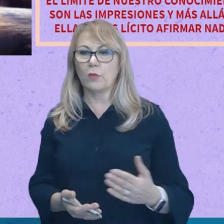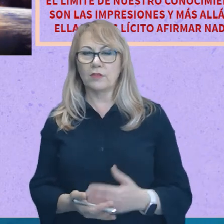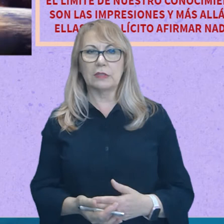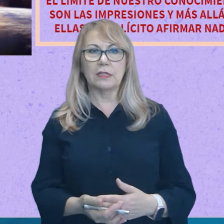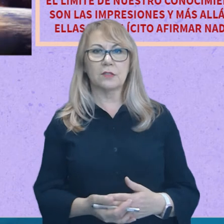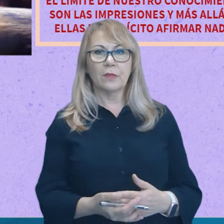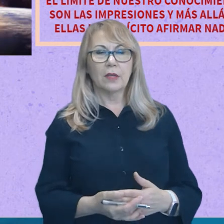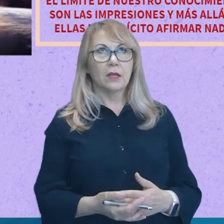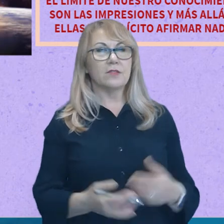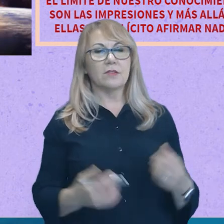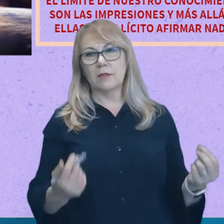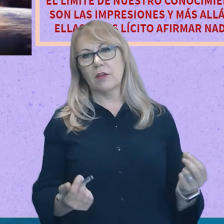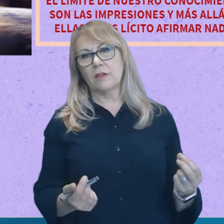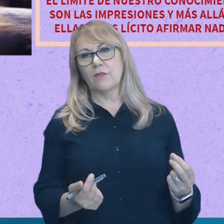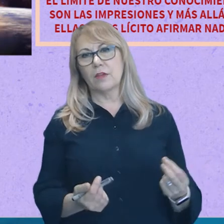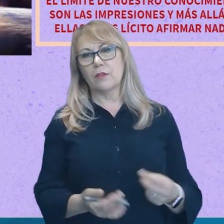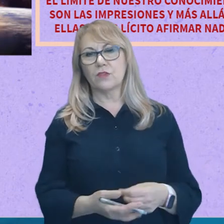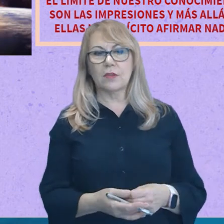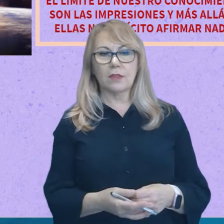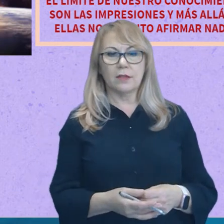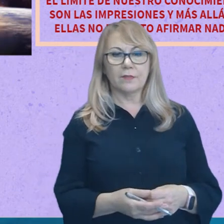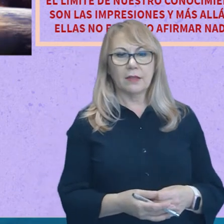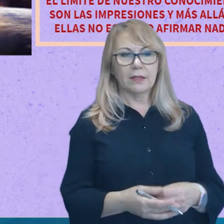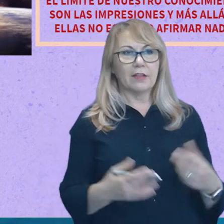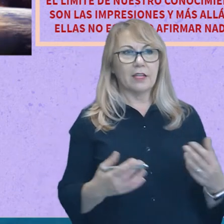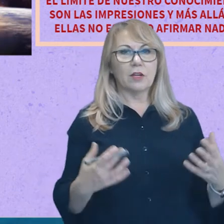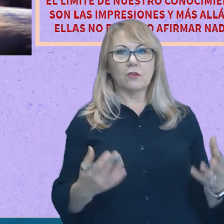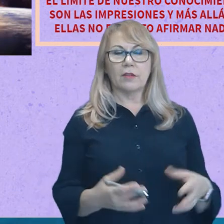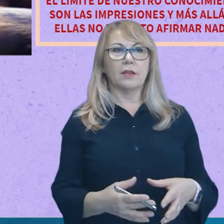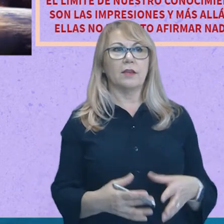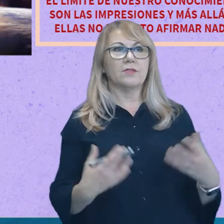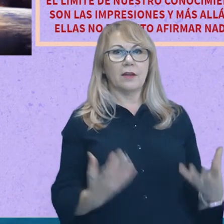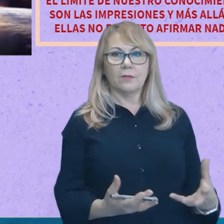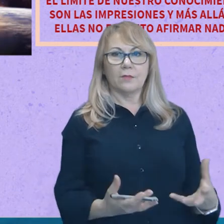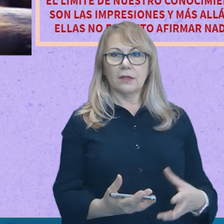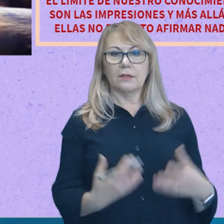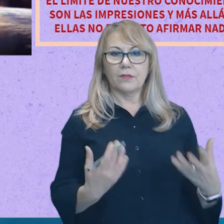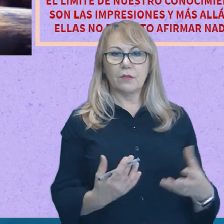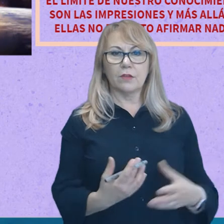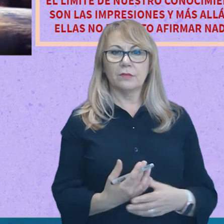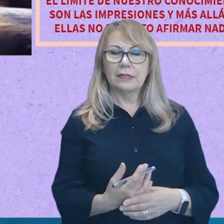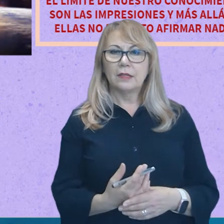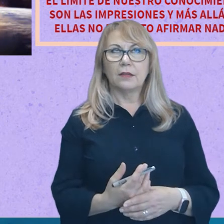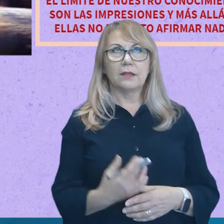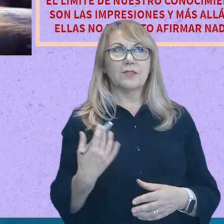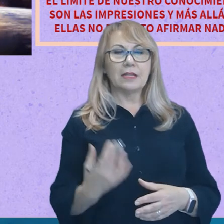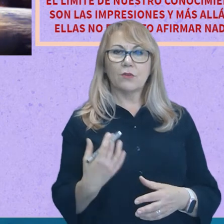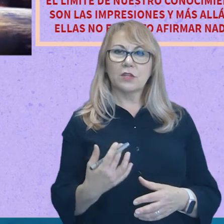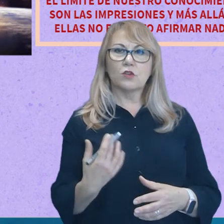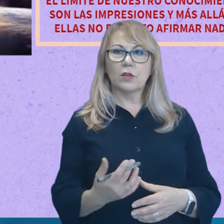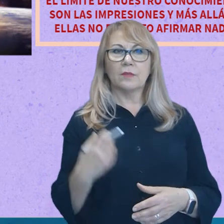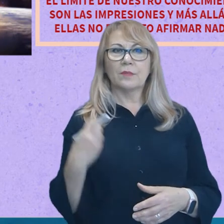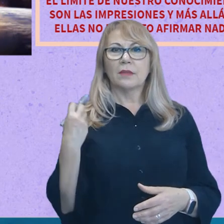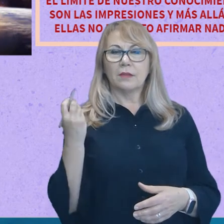Platón como Aristóteles, ¿no? Y si tenemos que dar una definición de sustancia, deberíamos reconocer que esta definición sería